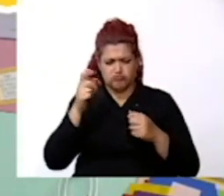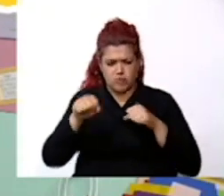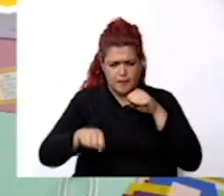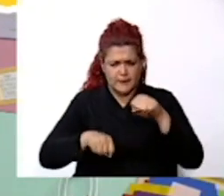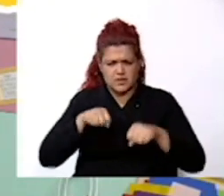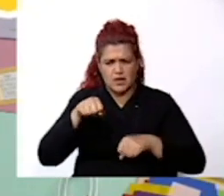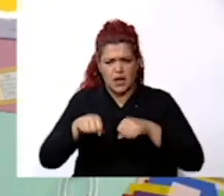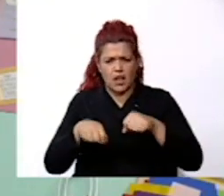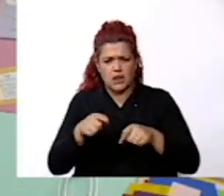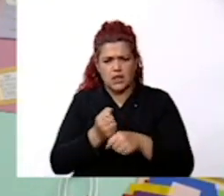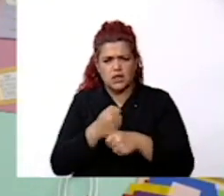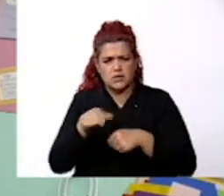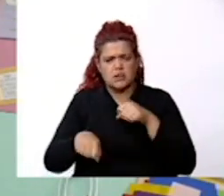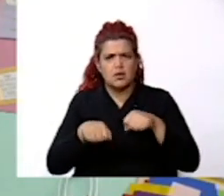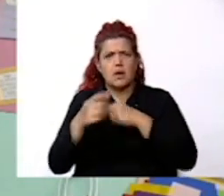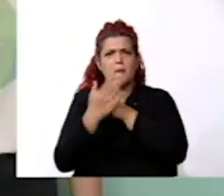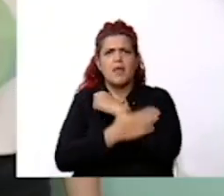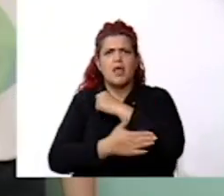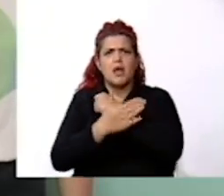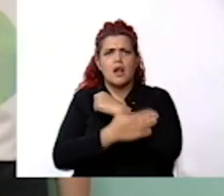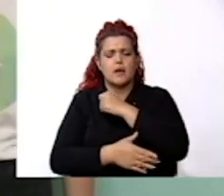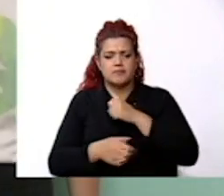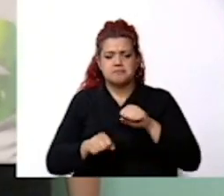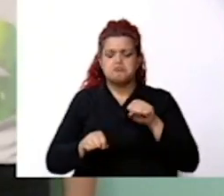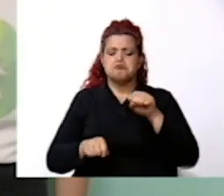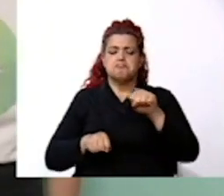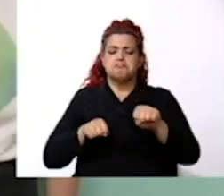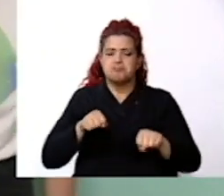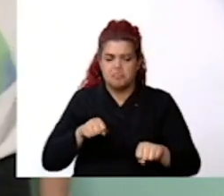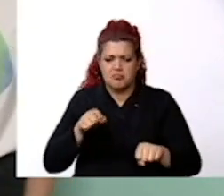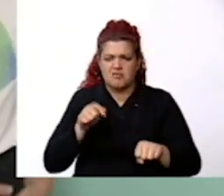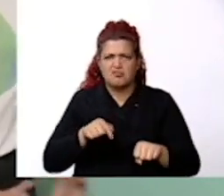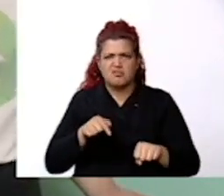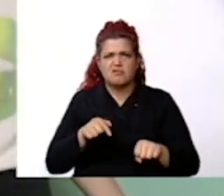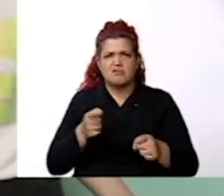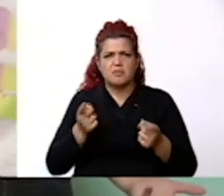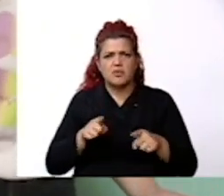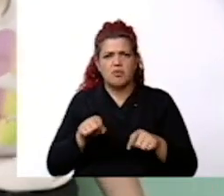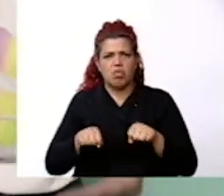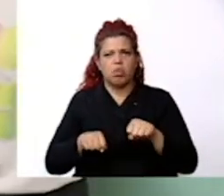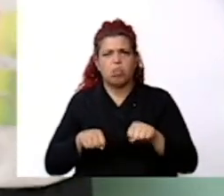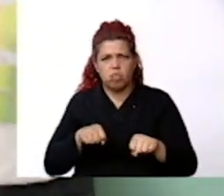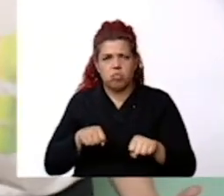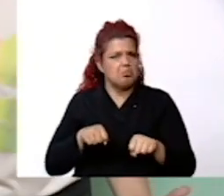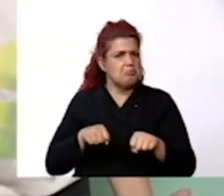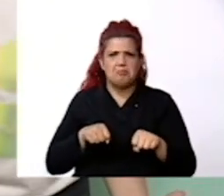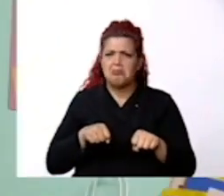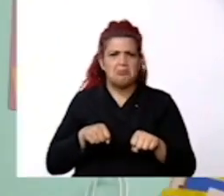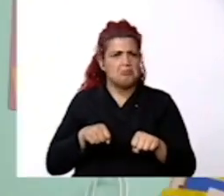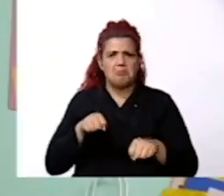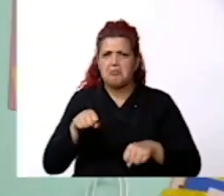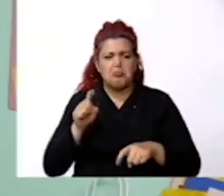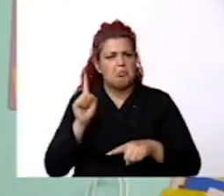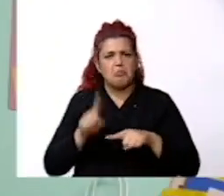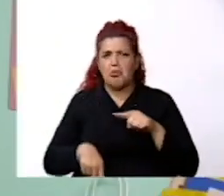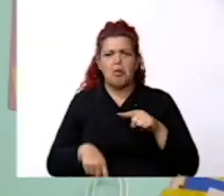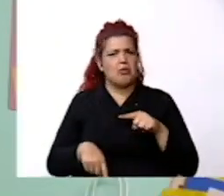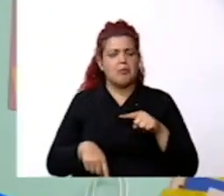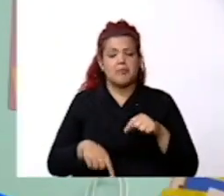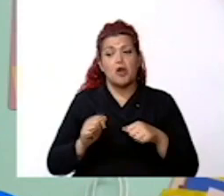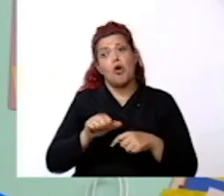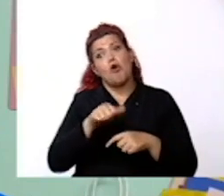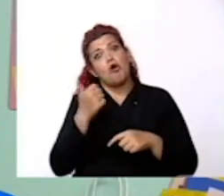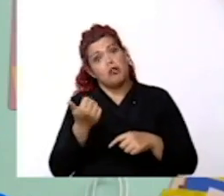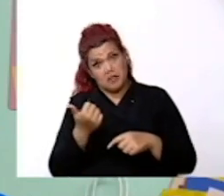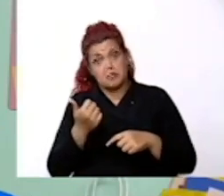madera. Cuando intentó hacerla caminar, adivinen qué pasó. No se movió nada. Había otra vez que